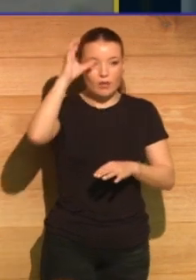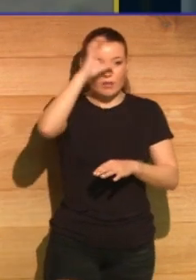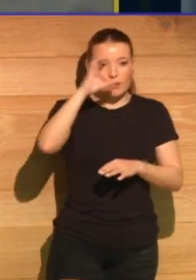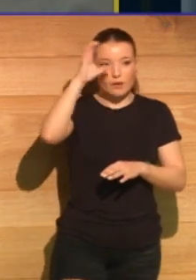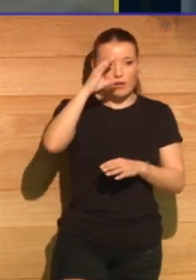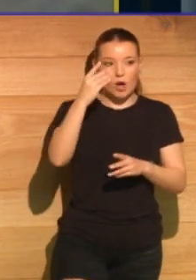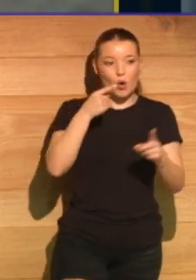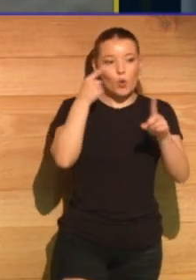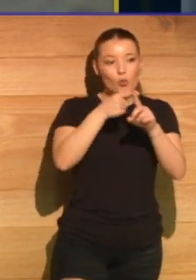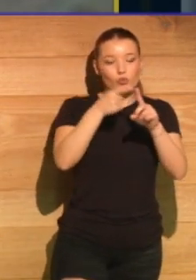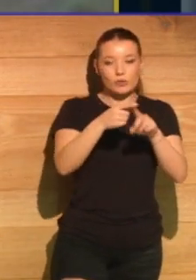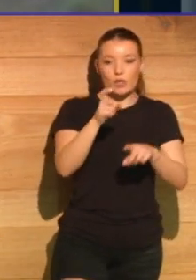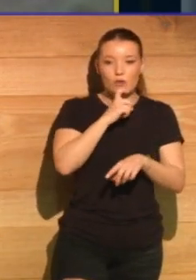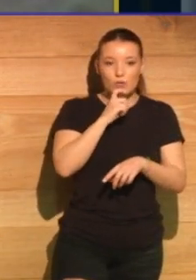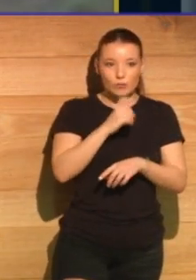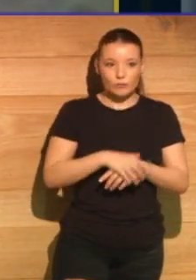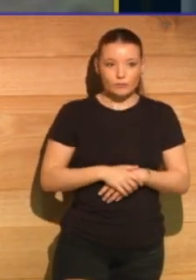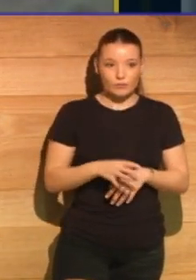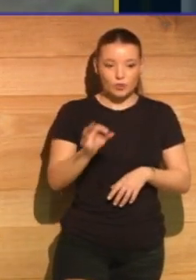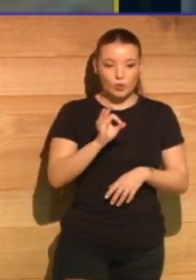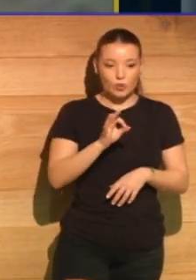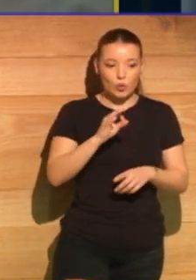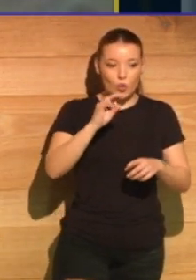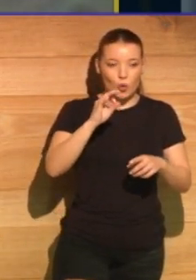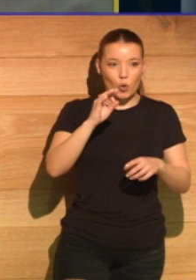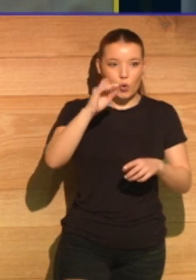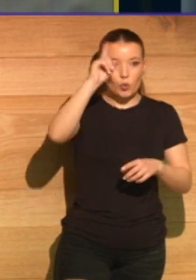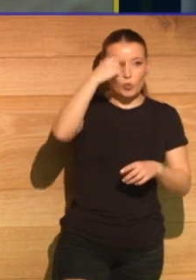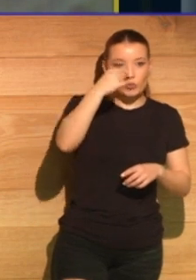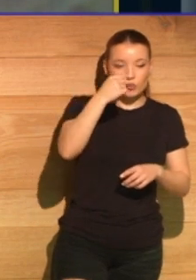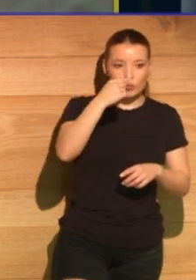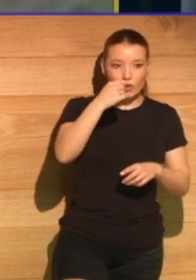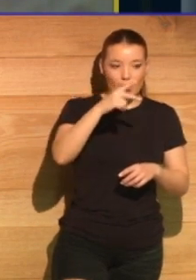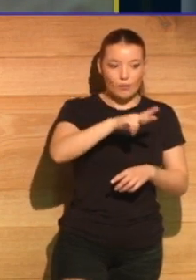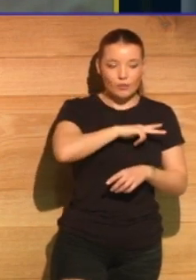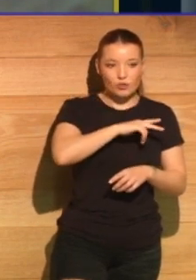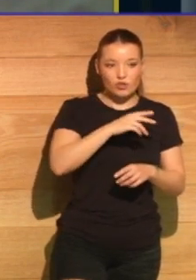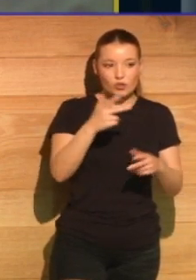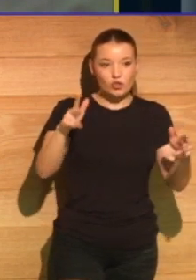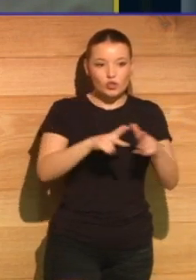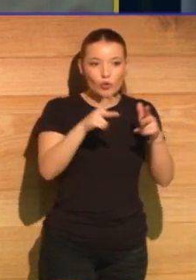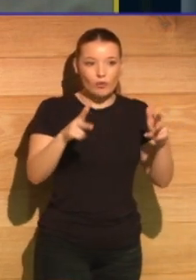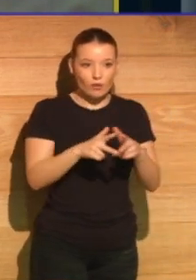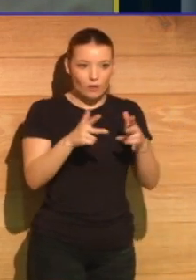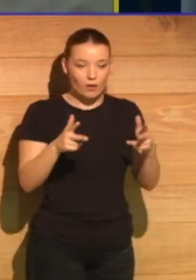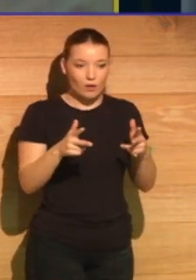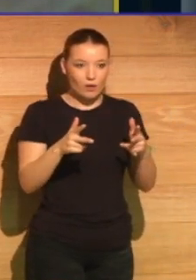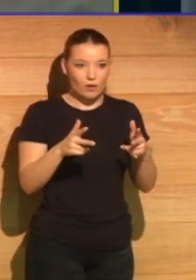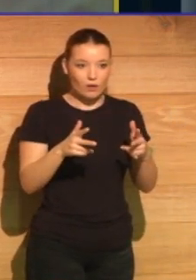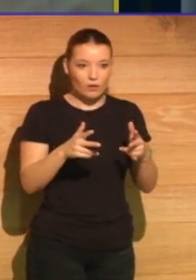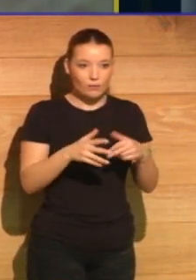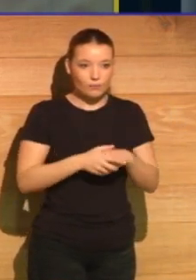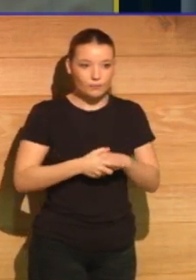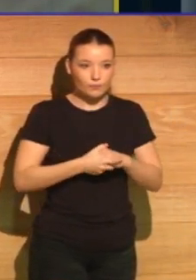y cómo la cultura y la educación de la sociedad van a determinar, y por supuesto sus sistemas